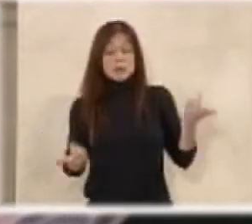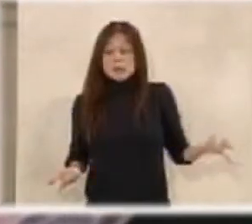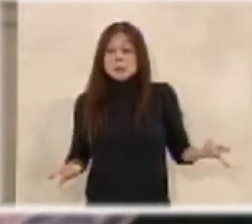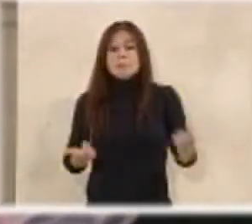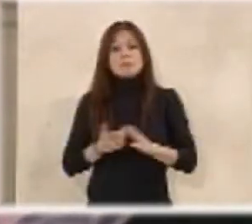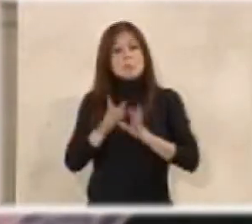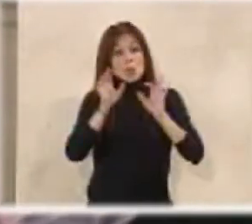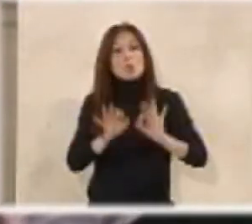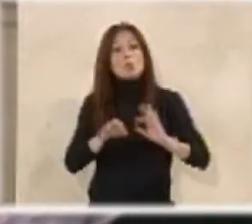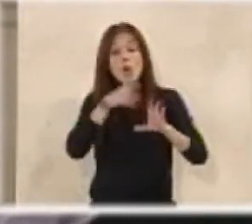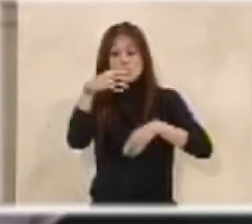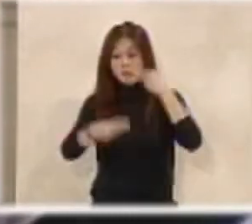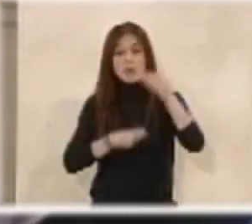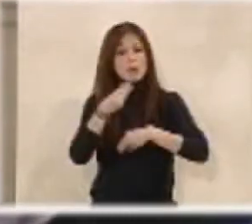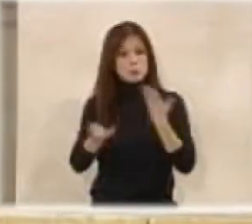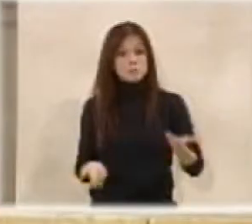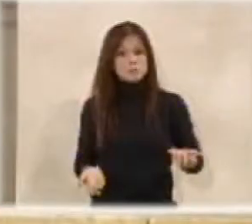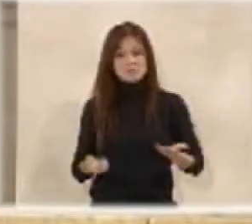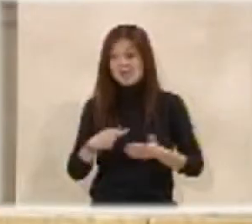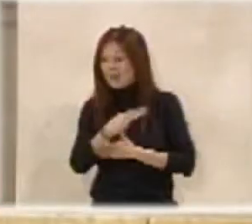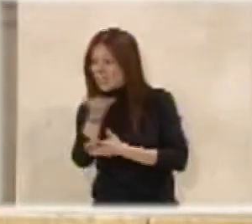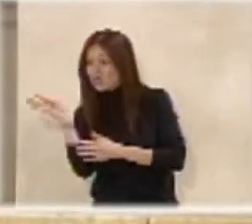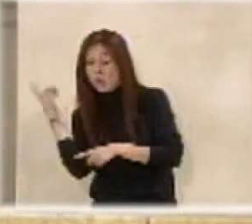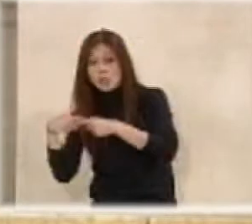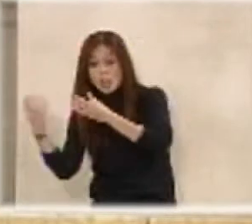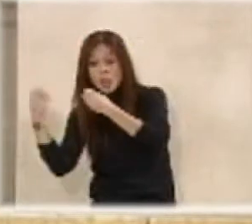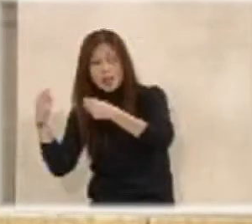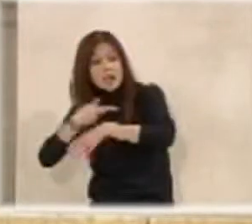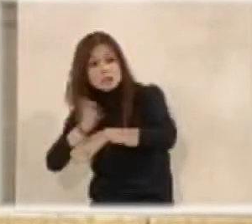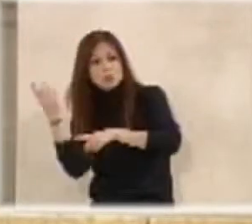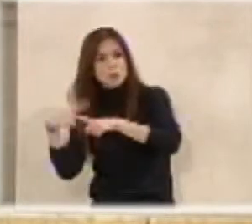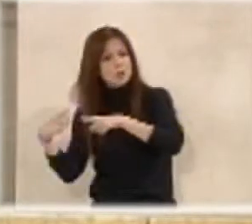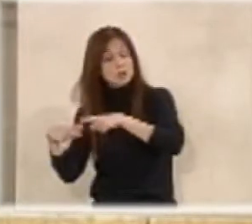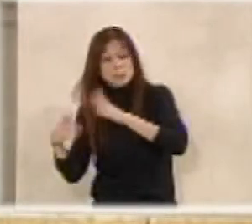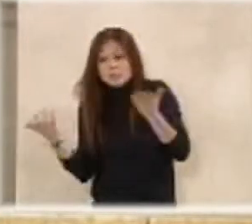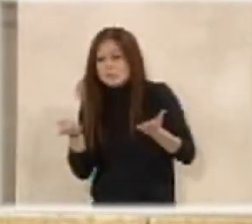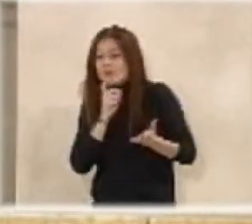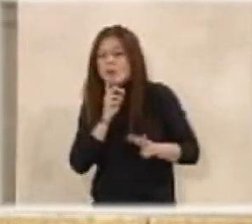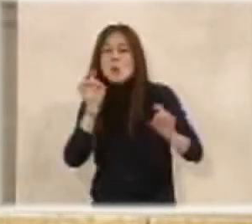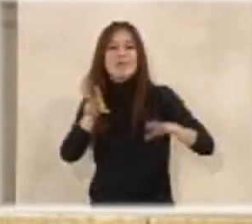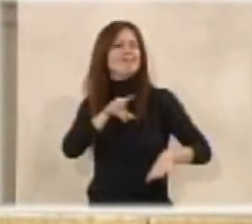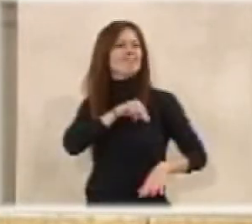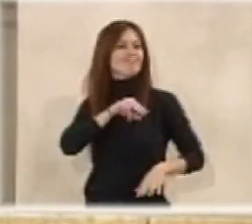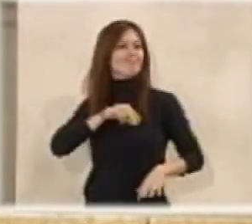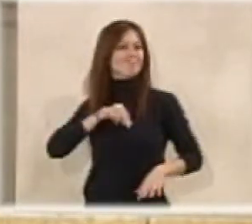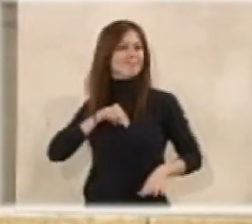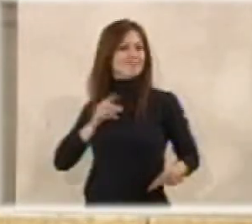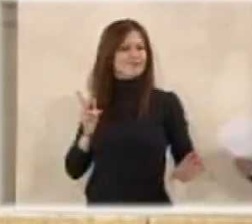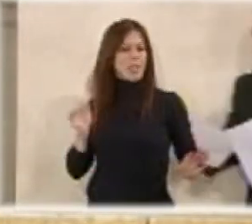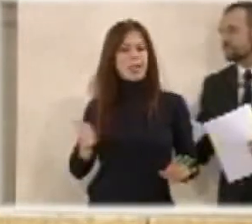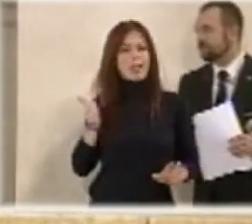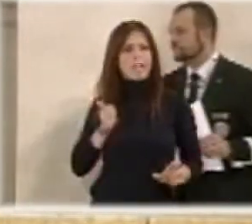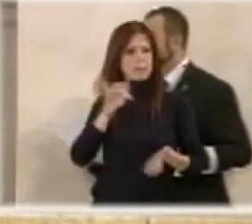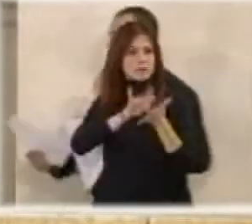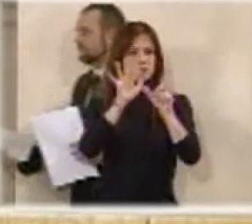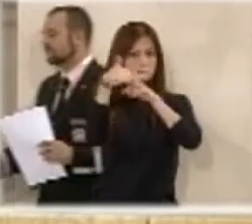eso es precisamente lo que estamos haciendo aquí. Y todo lo demás es intentar colgarse medallas aprovechando